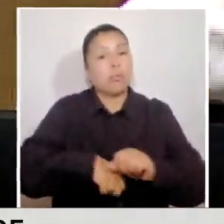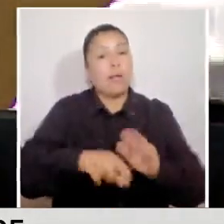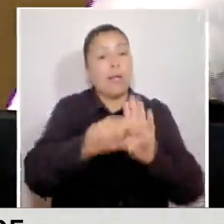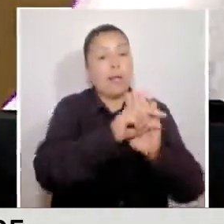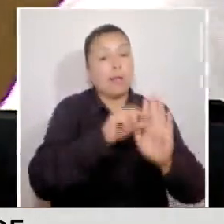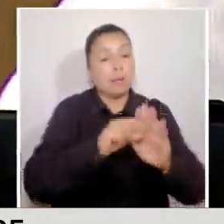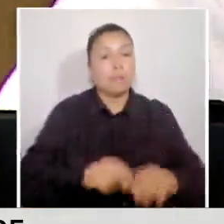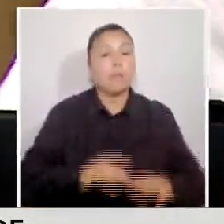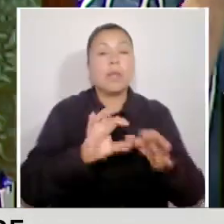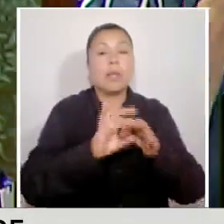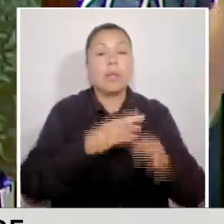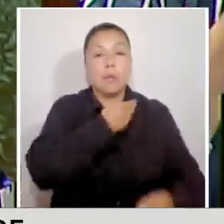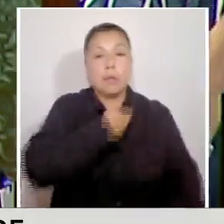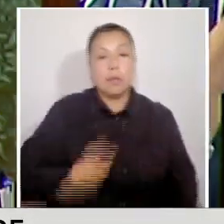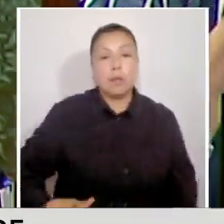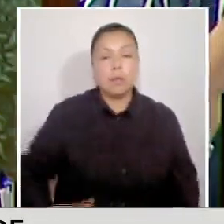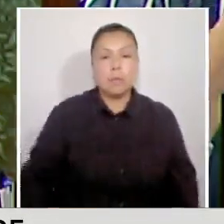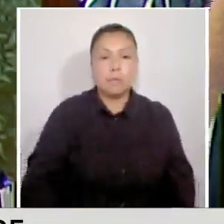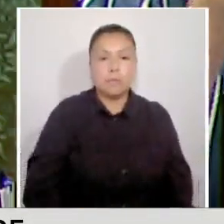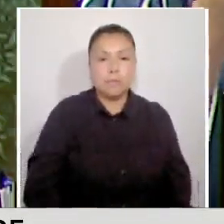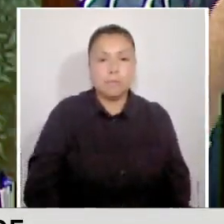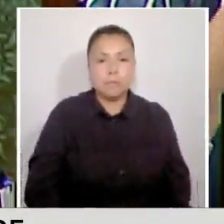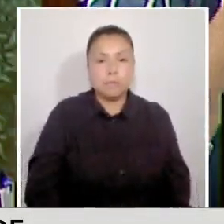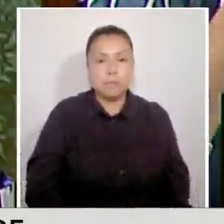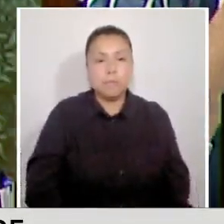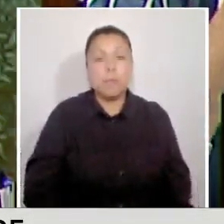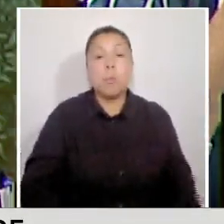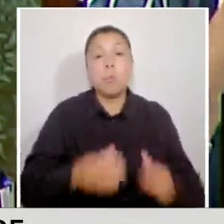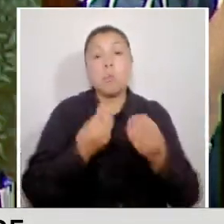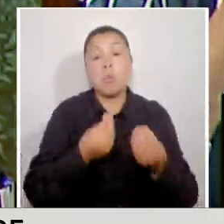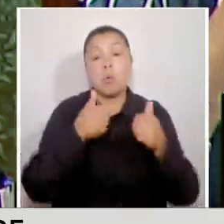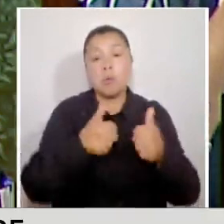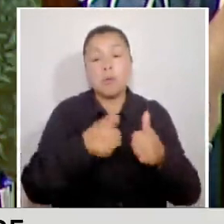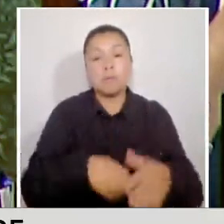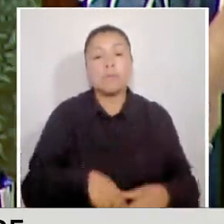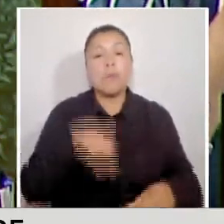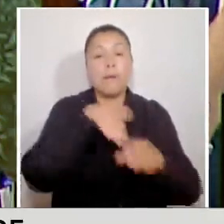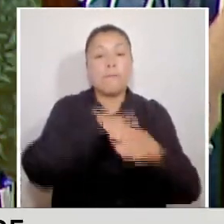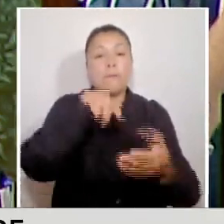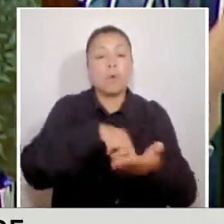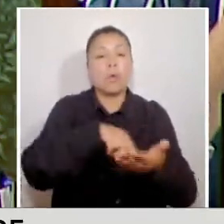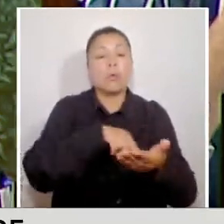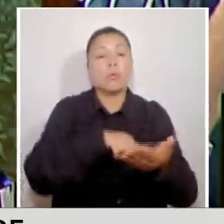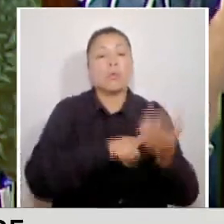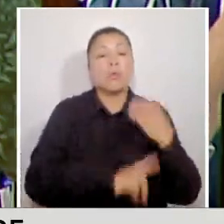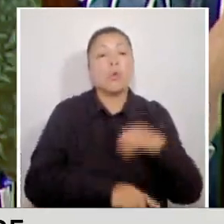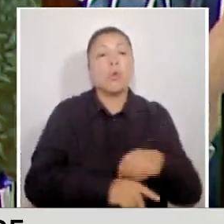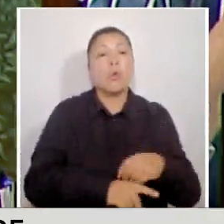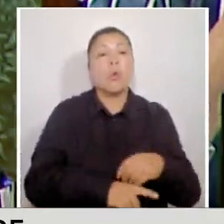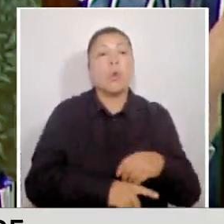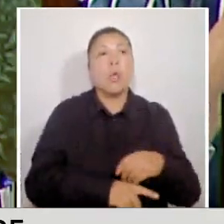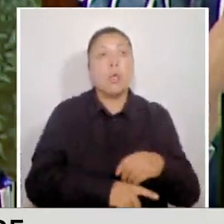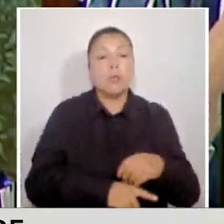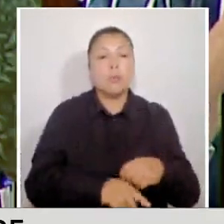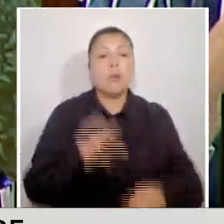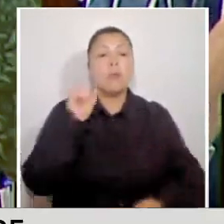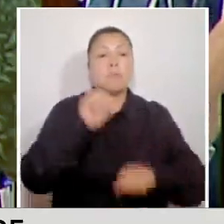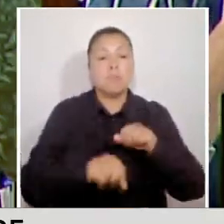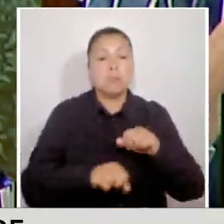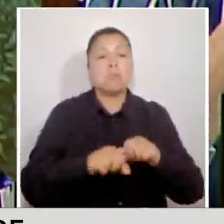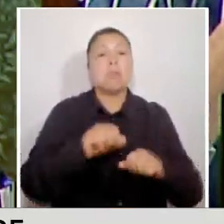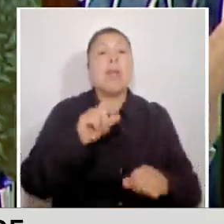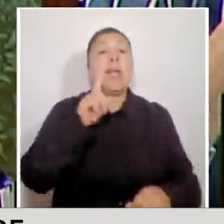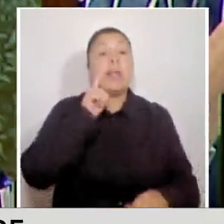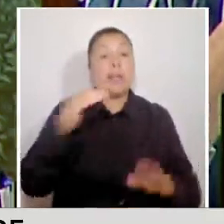Gracias presidente muy bien en votación la declaración de inadmisibilidad de la indicación quienes votan a